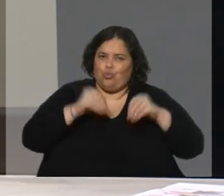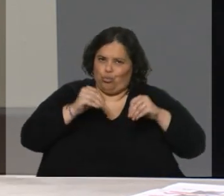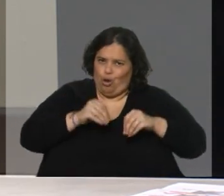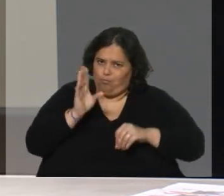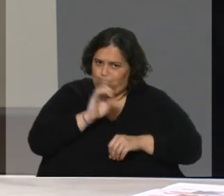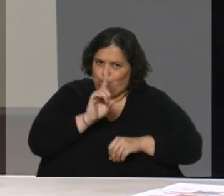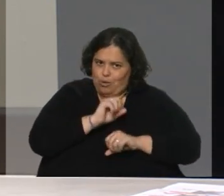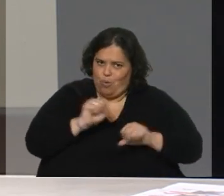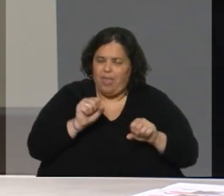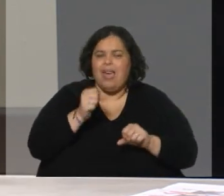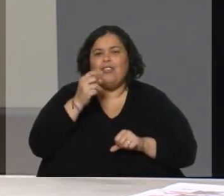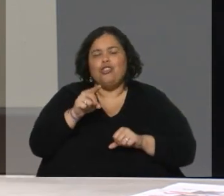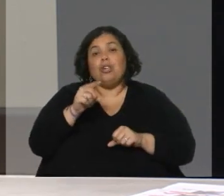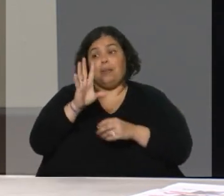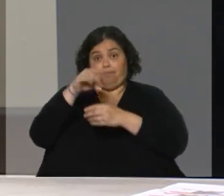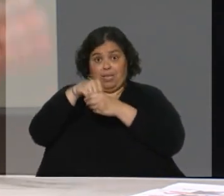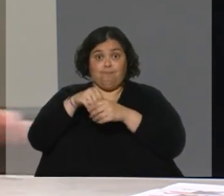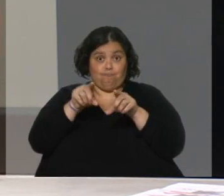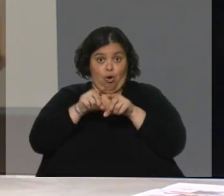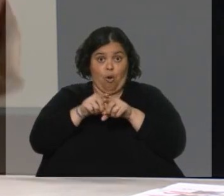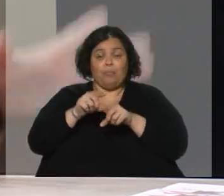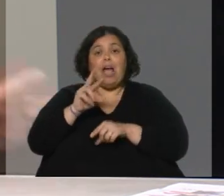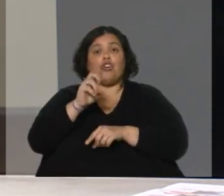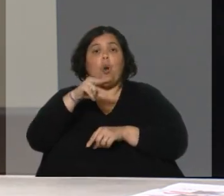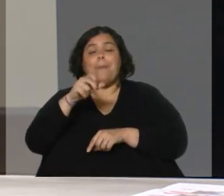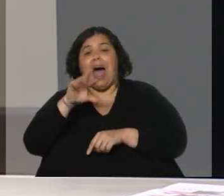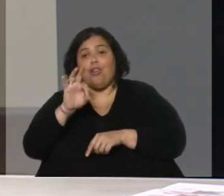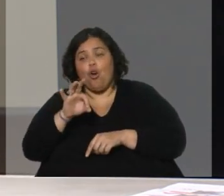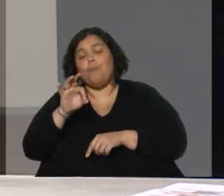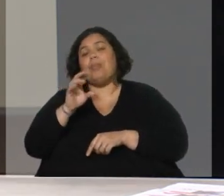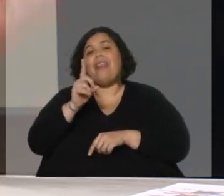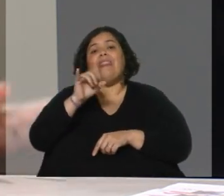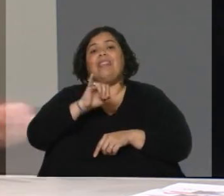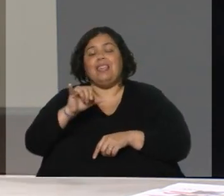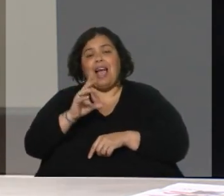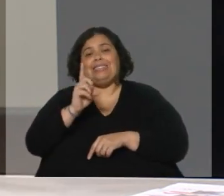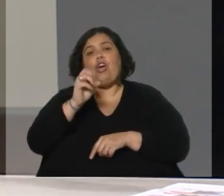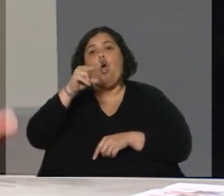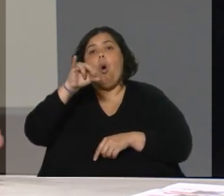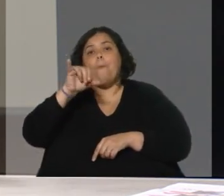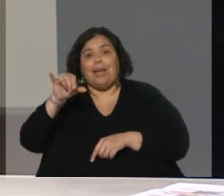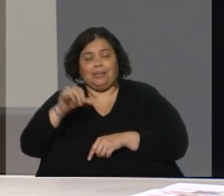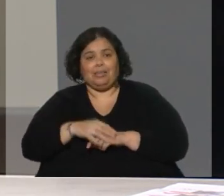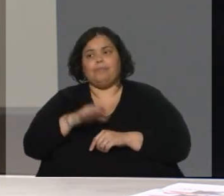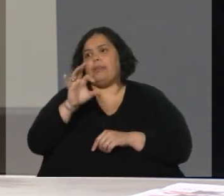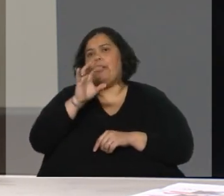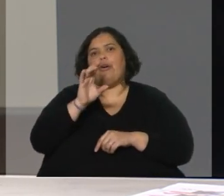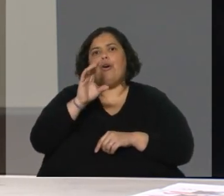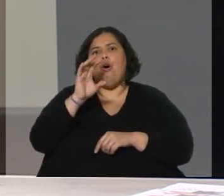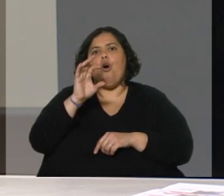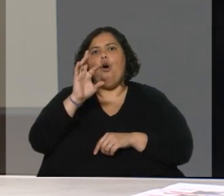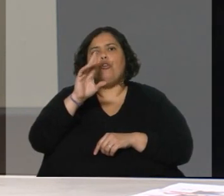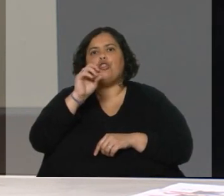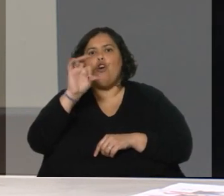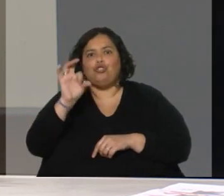ese grupo dominante que está Juan Gómez que está Jorge Díaz que está Romano que está Carlos negro que está Rosa que es un grupo dominante habla